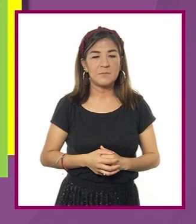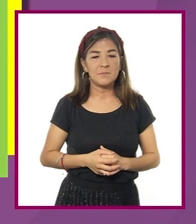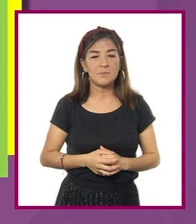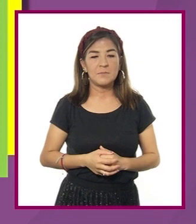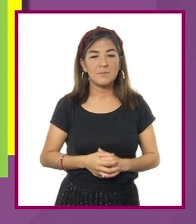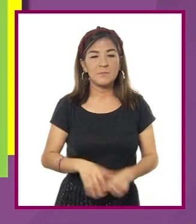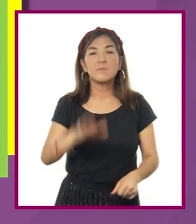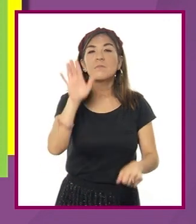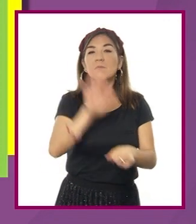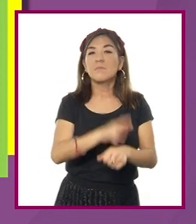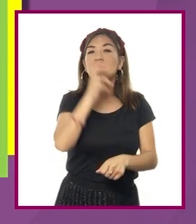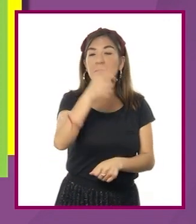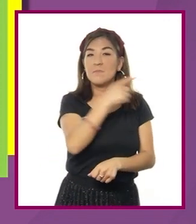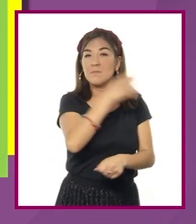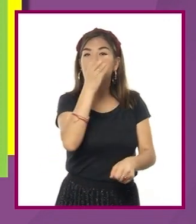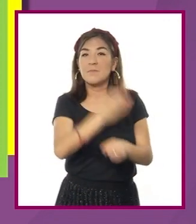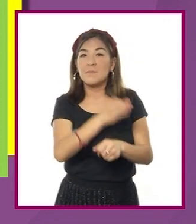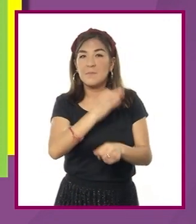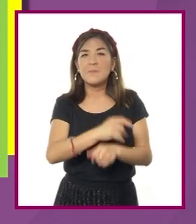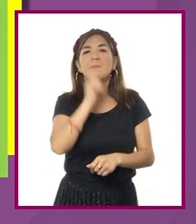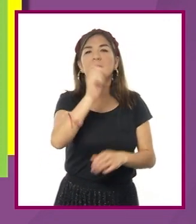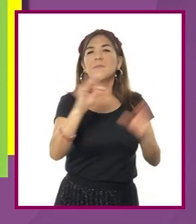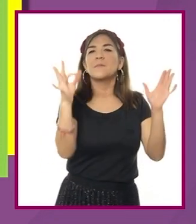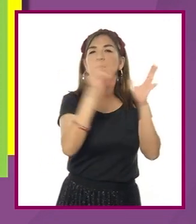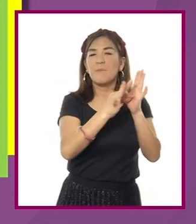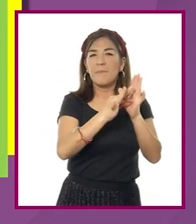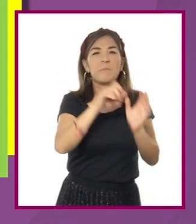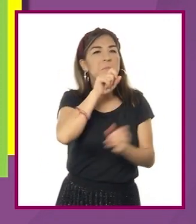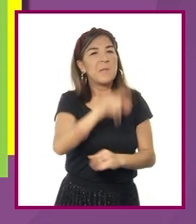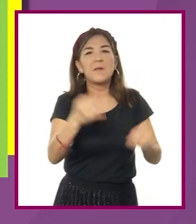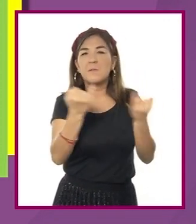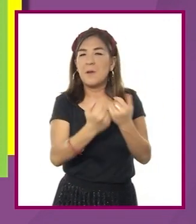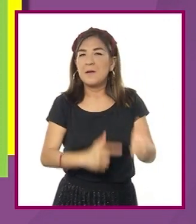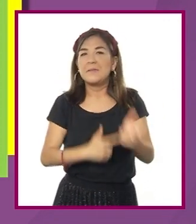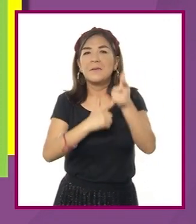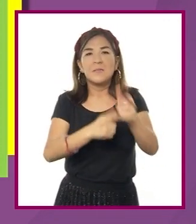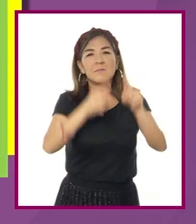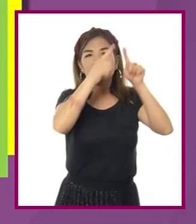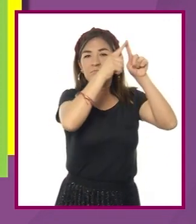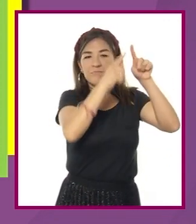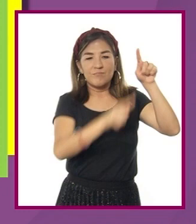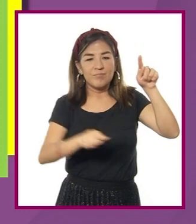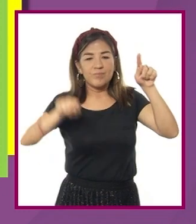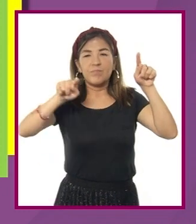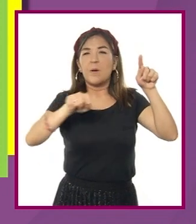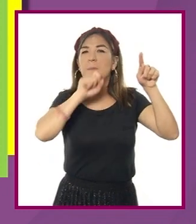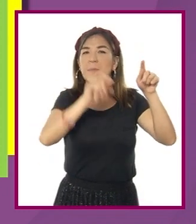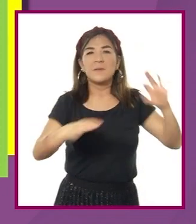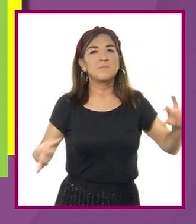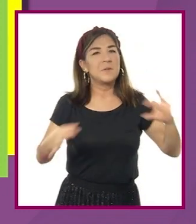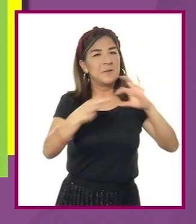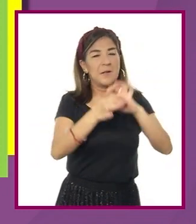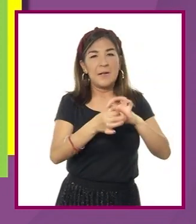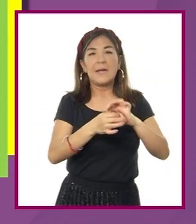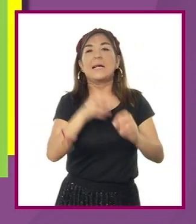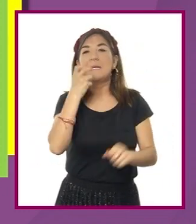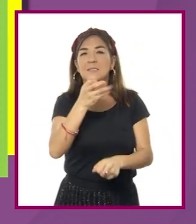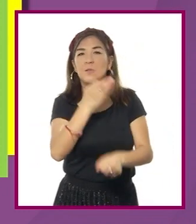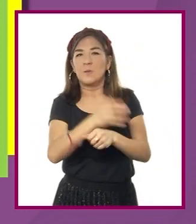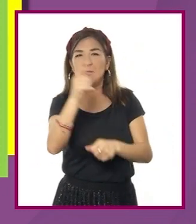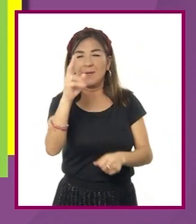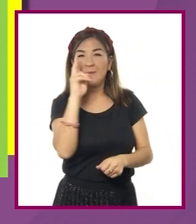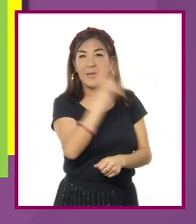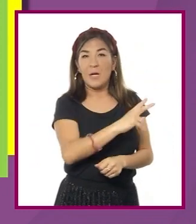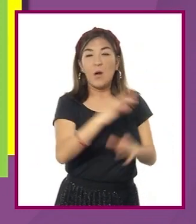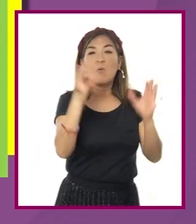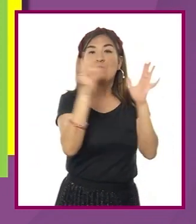por lo que se cumple la condición de tener la misma constante en cada una de las relaciones, lo cual se observa al